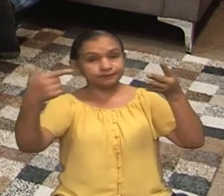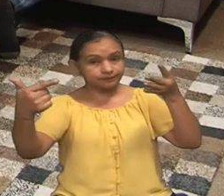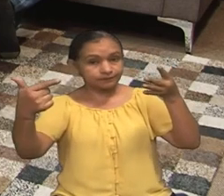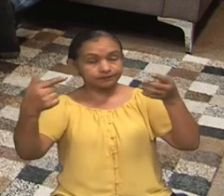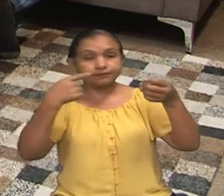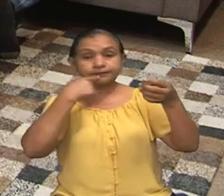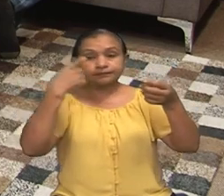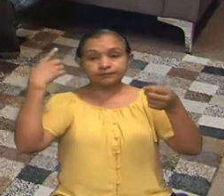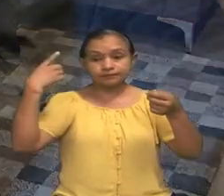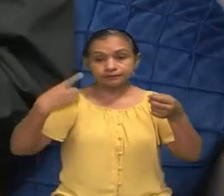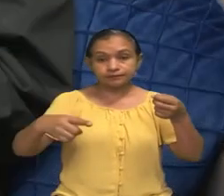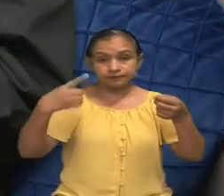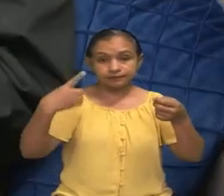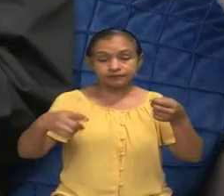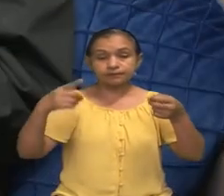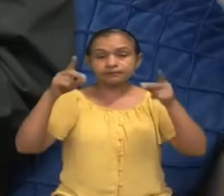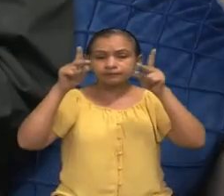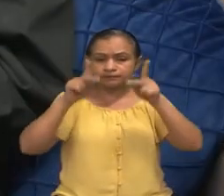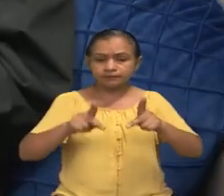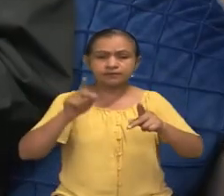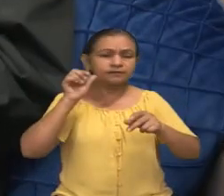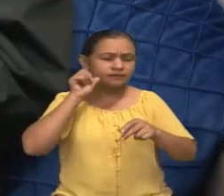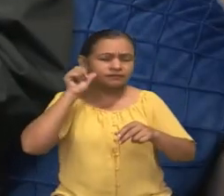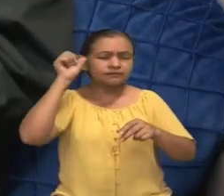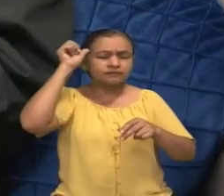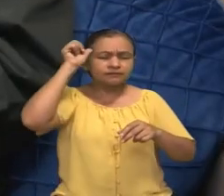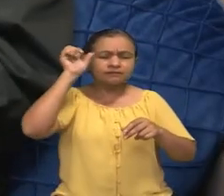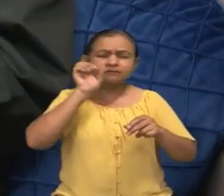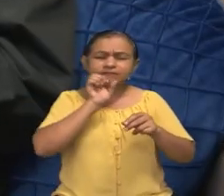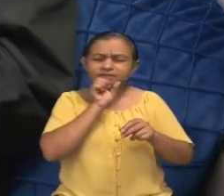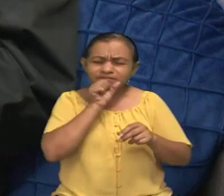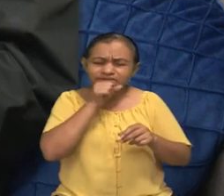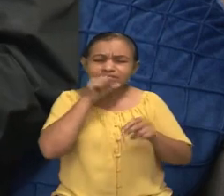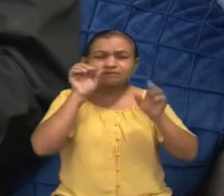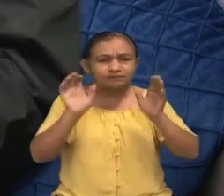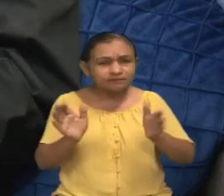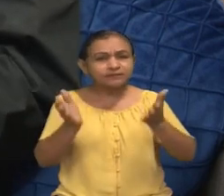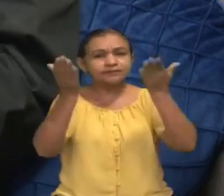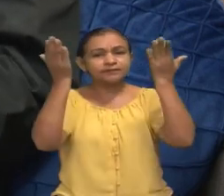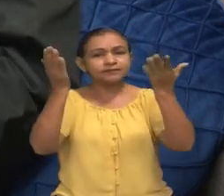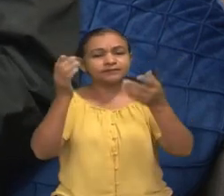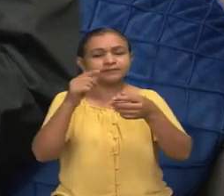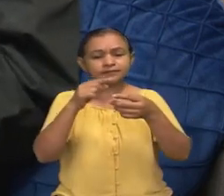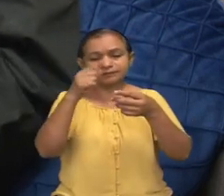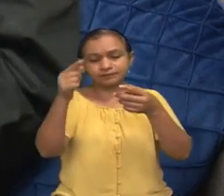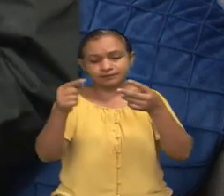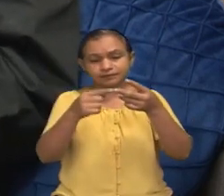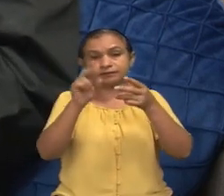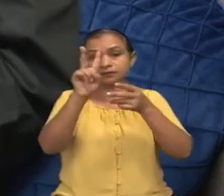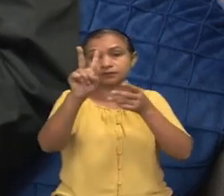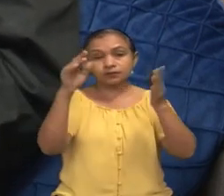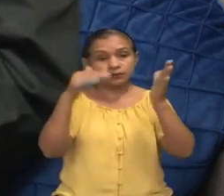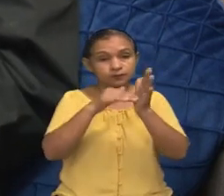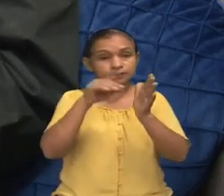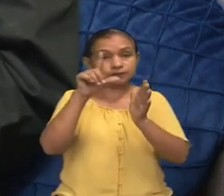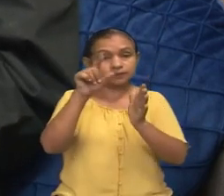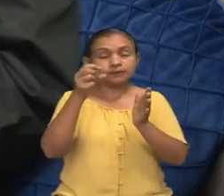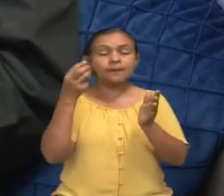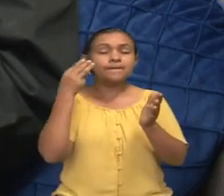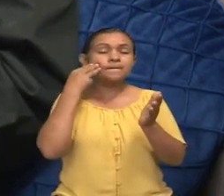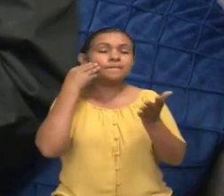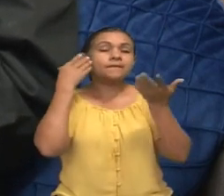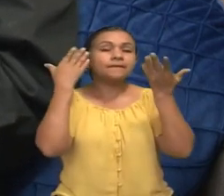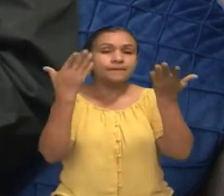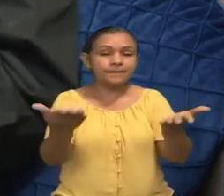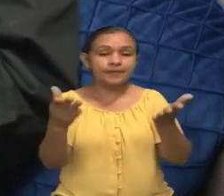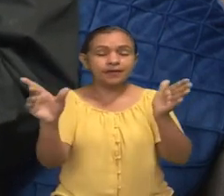establece los derechos de las personas adultas mayores. Luego, en el año 2010, en mayo del 2010, se